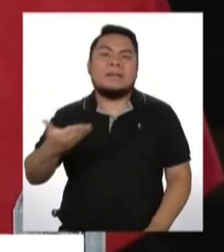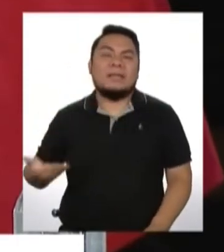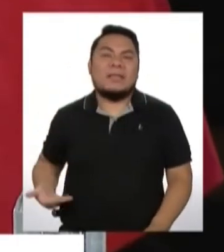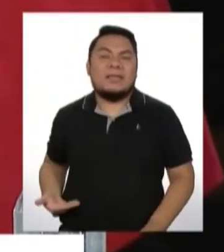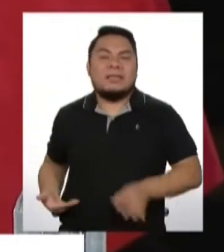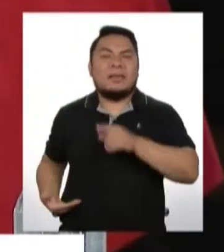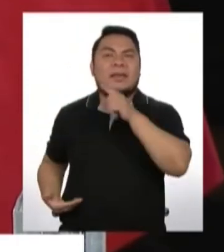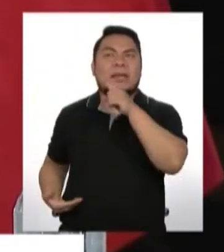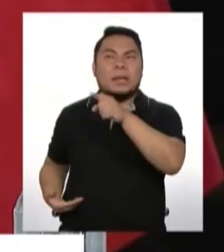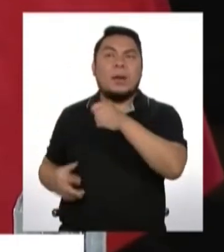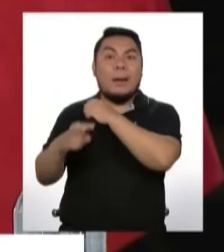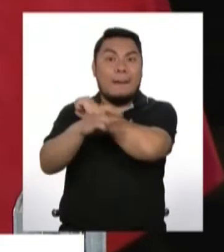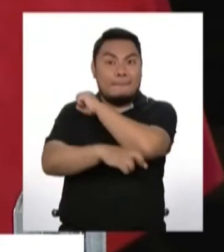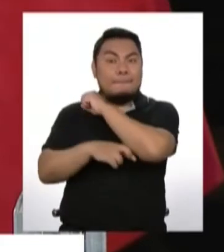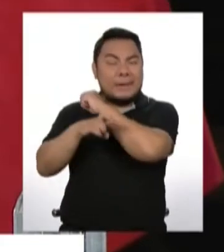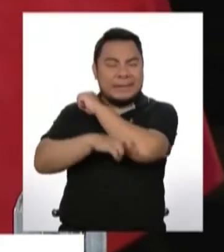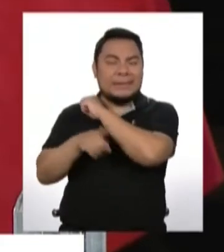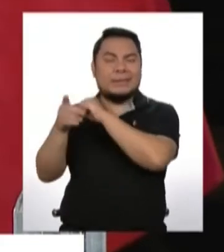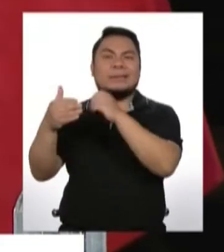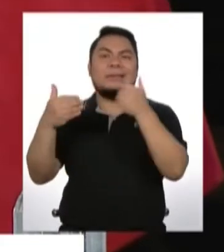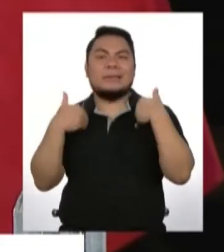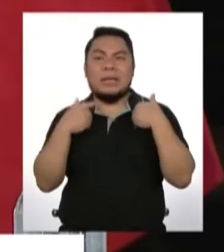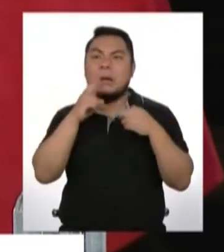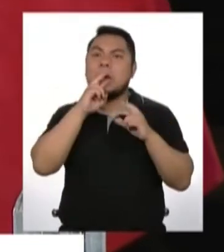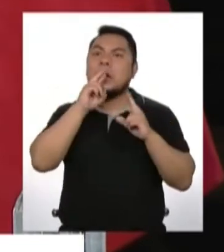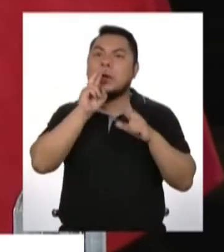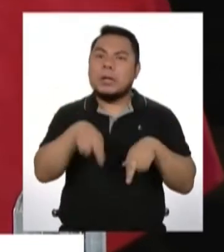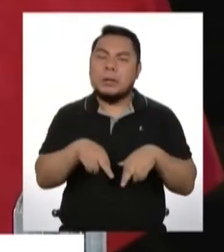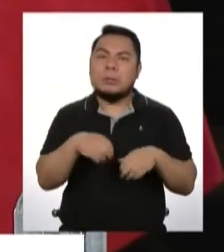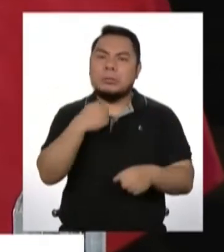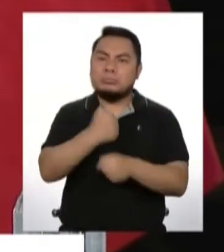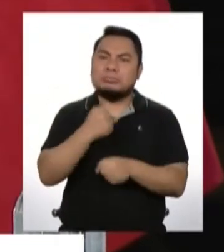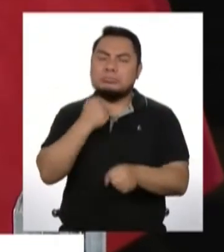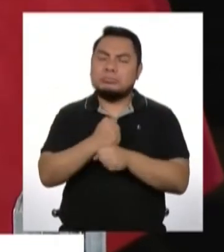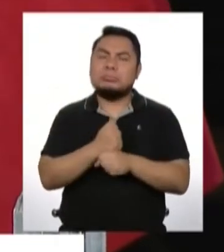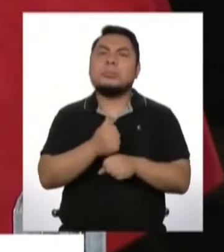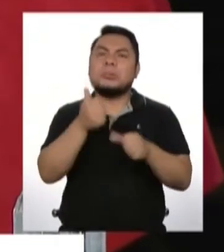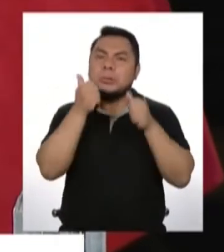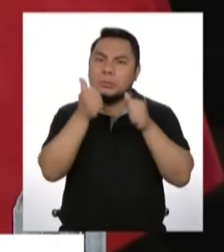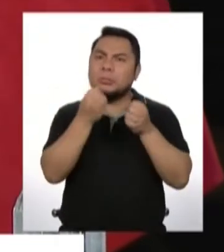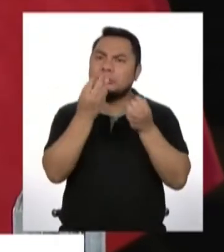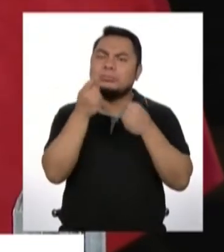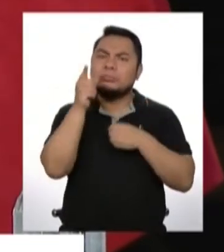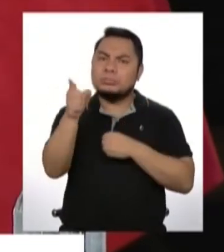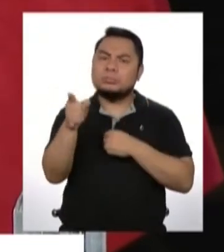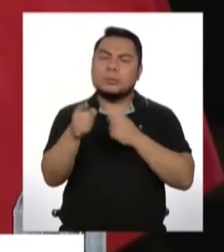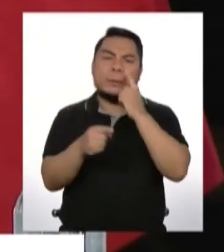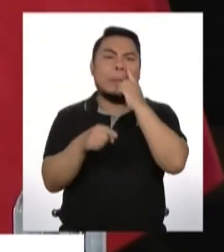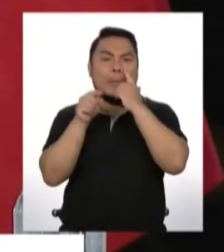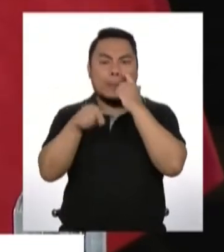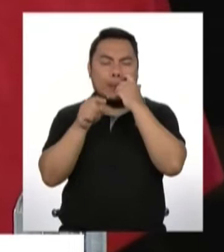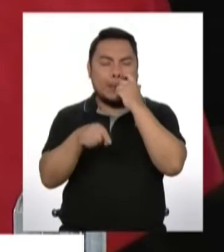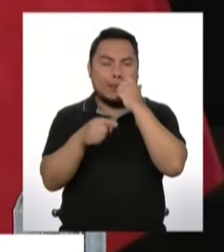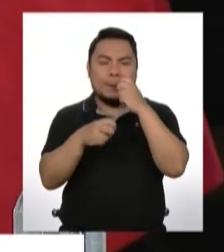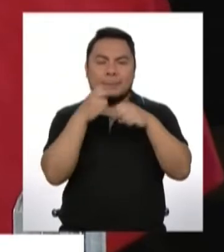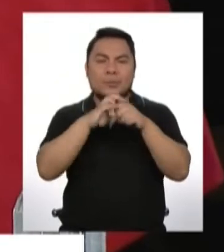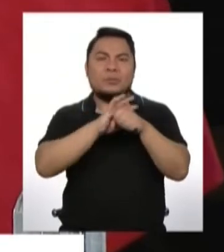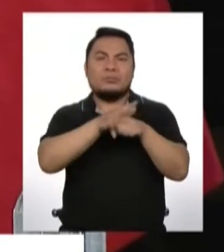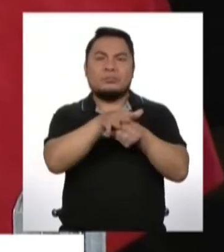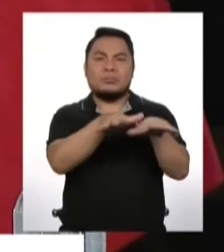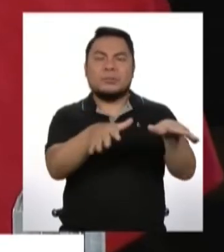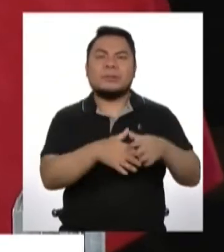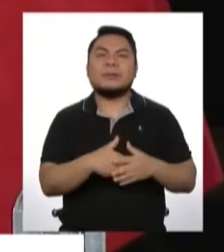tenido una respuesta muy eficiente ante esta